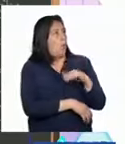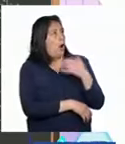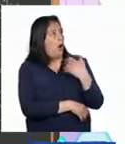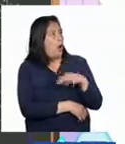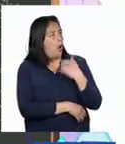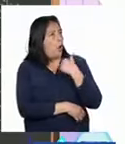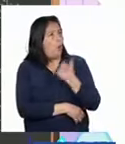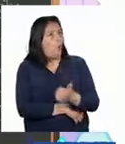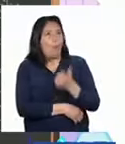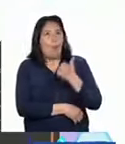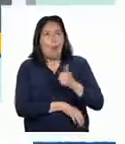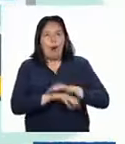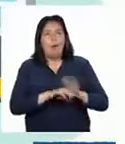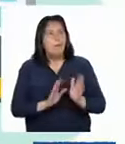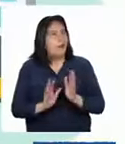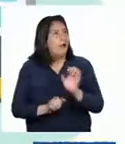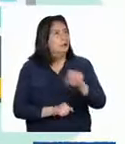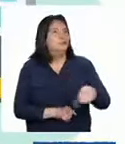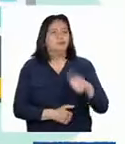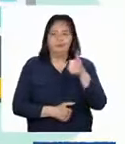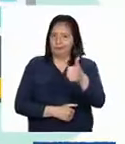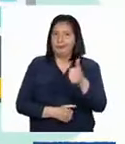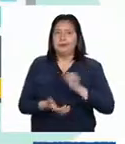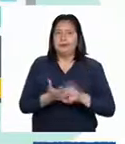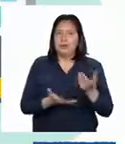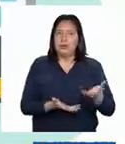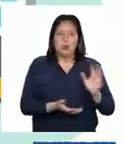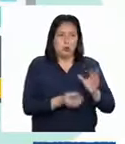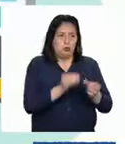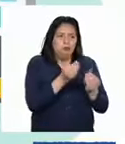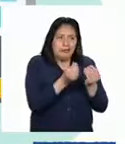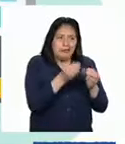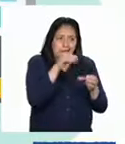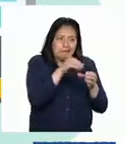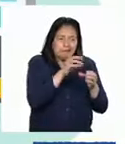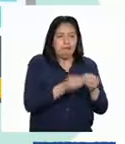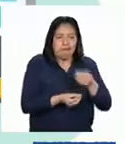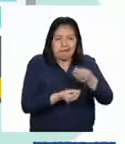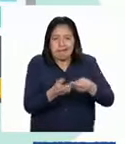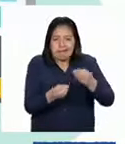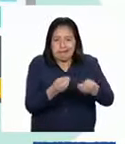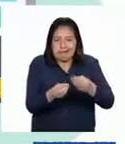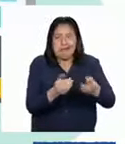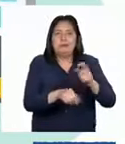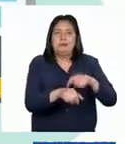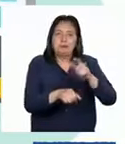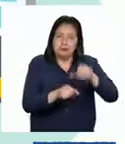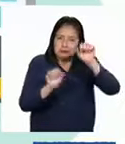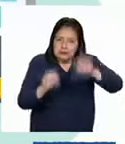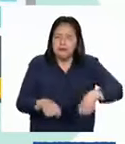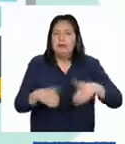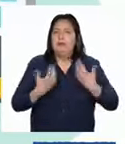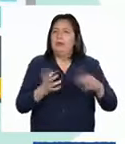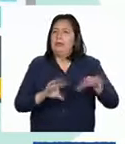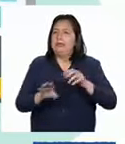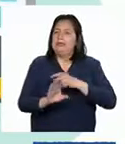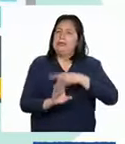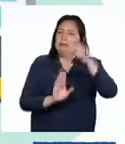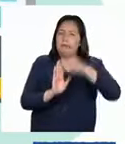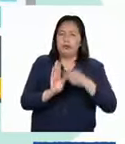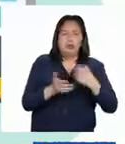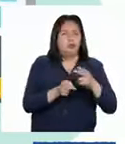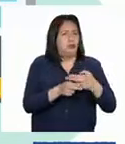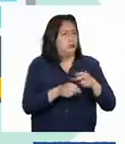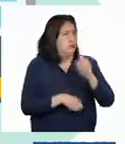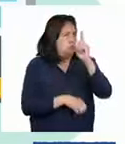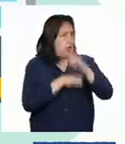Eso suena un gran plan. Así es, él invirtió todos sus ahorros y todo su tiempo para que el proyecto pueda funcionar en el corto tiempo